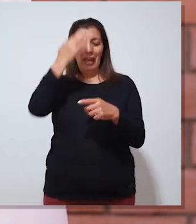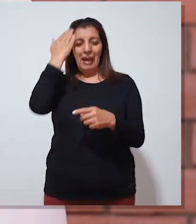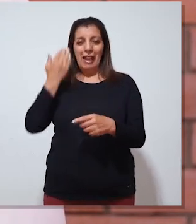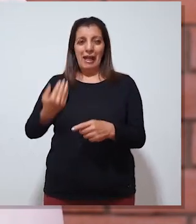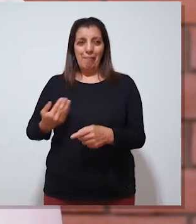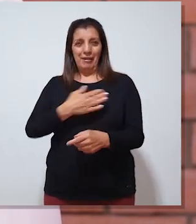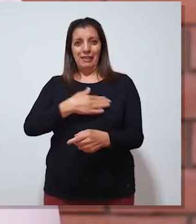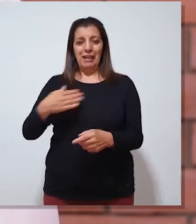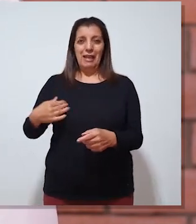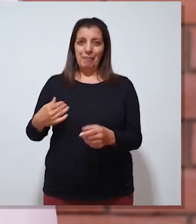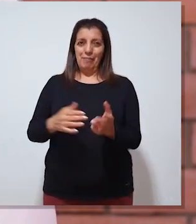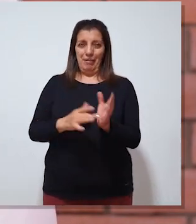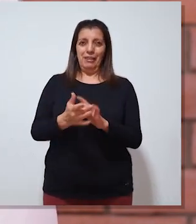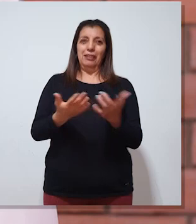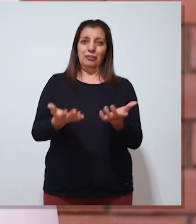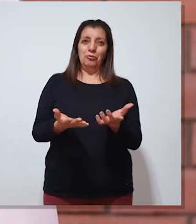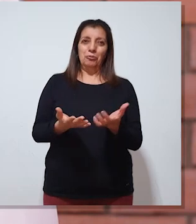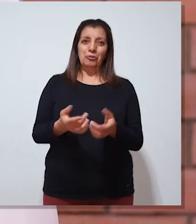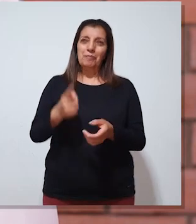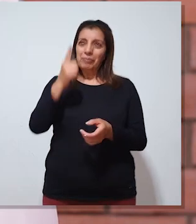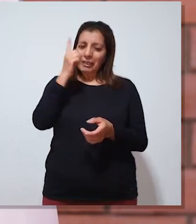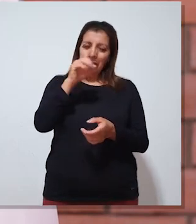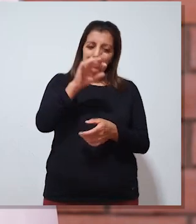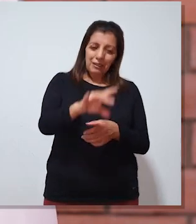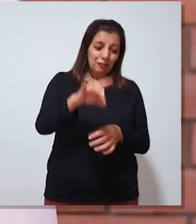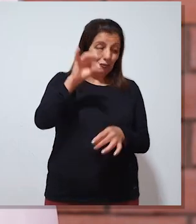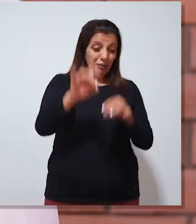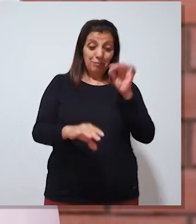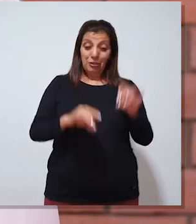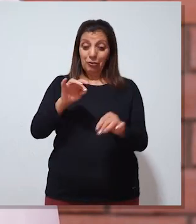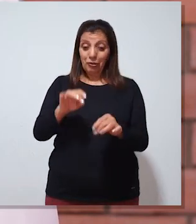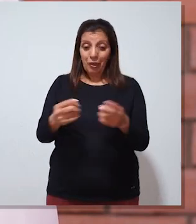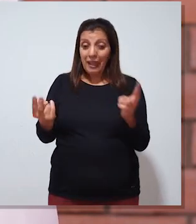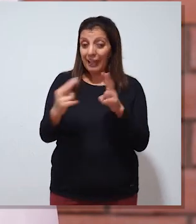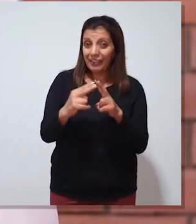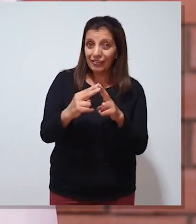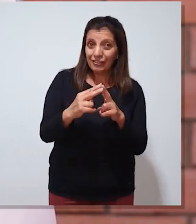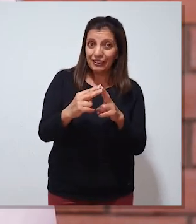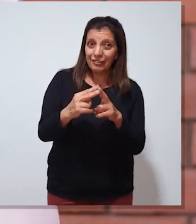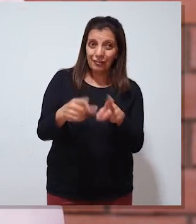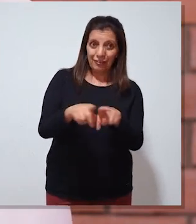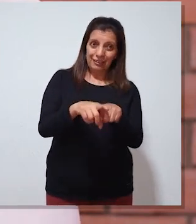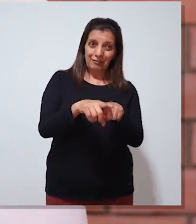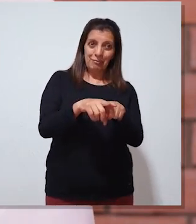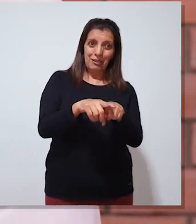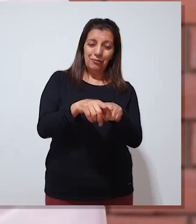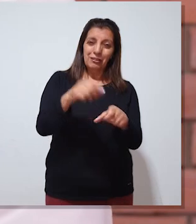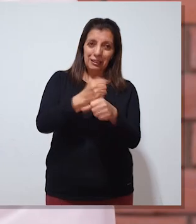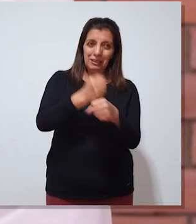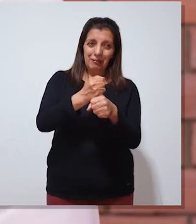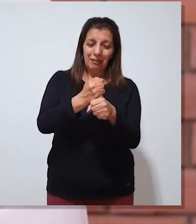comunidad nacional, ella nos invitaba a redescubrirnos hermanos y a trabajar fuertemente por el bien